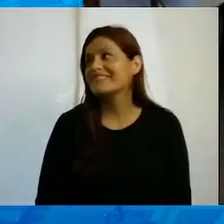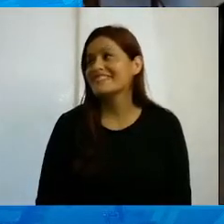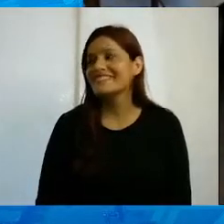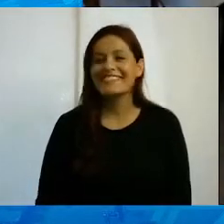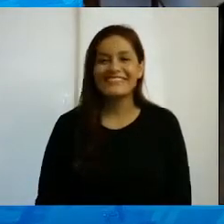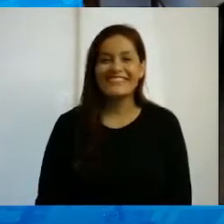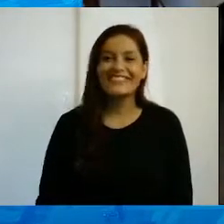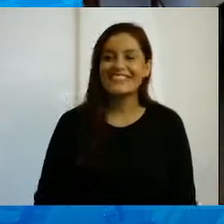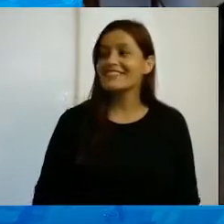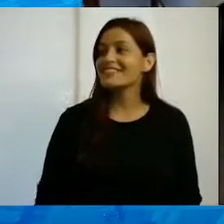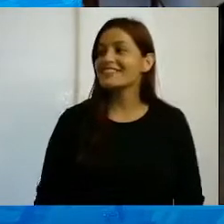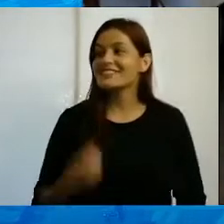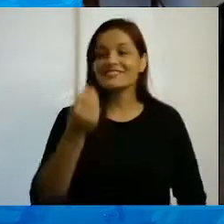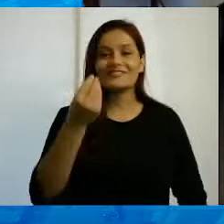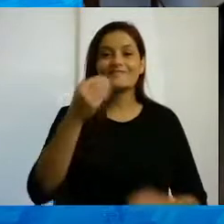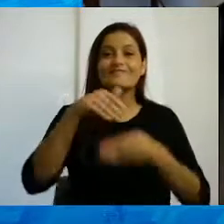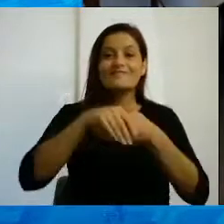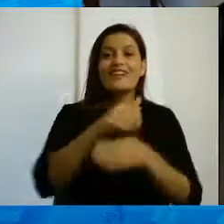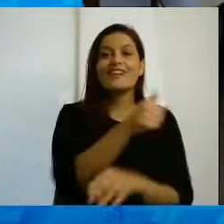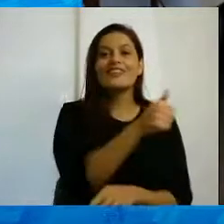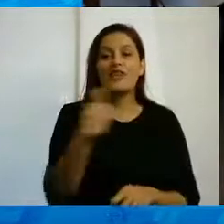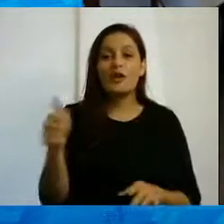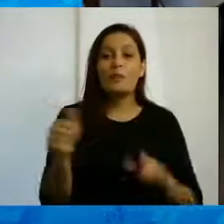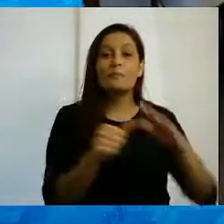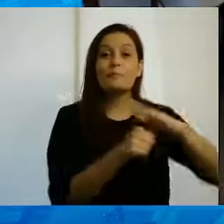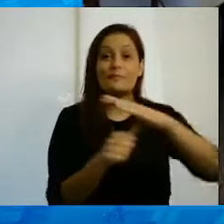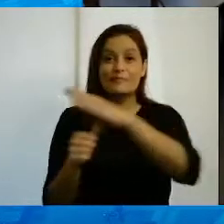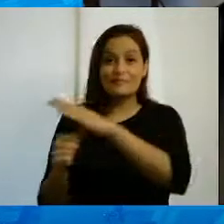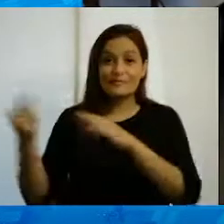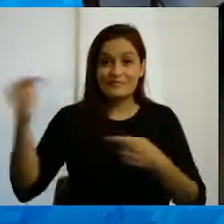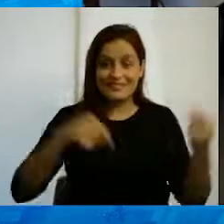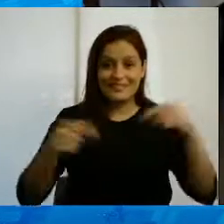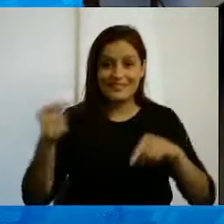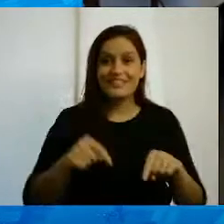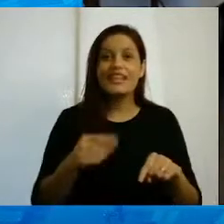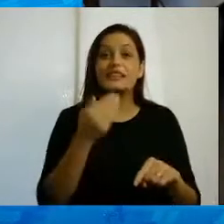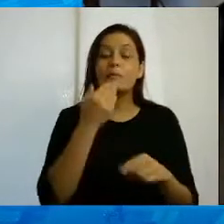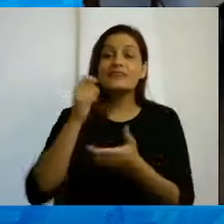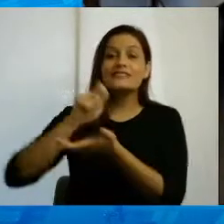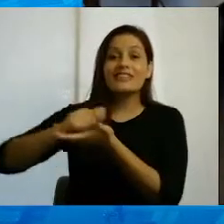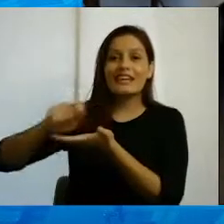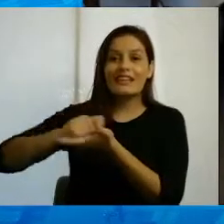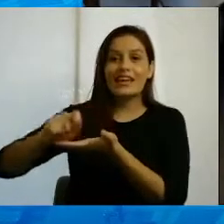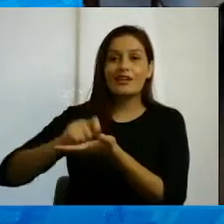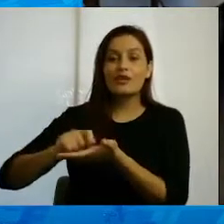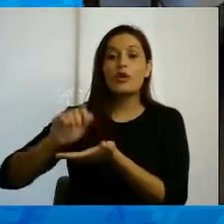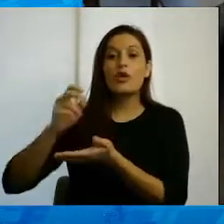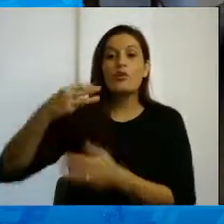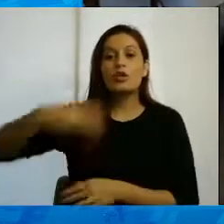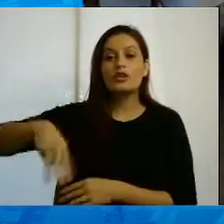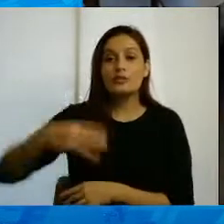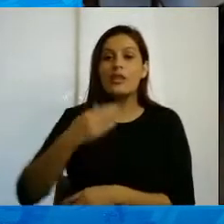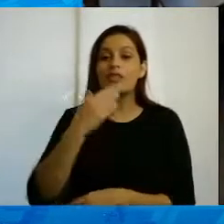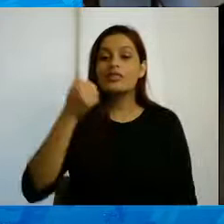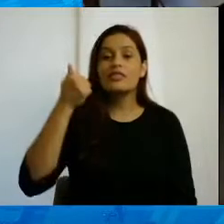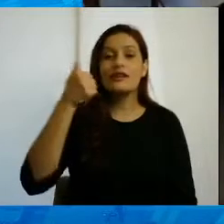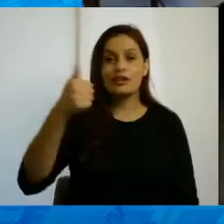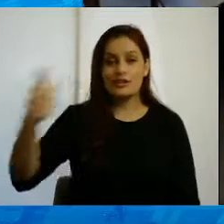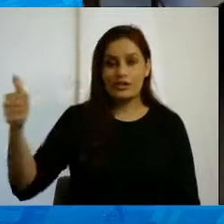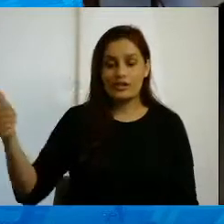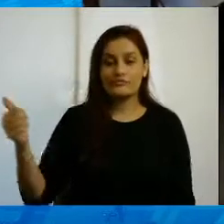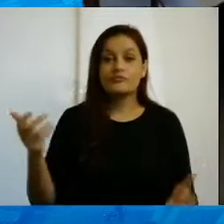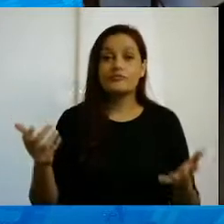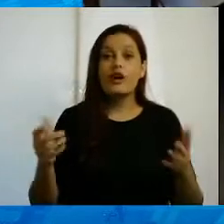Buenas tardes a todas, a todos, concejales presentes, secretario municipal, directoras, directores,